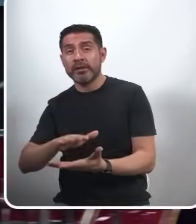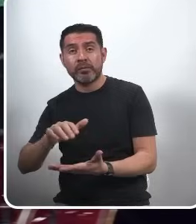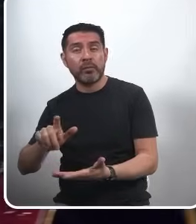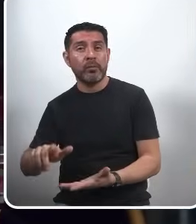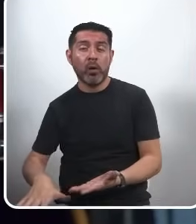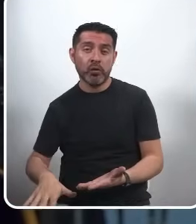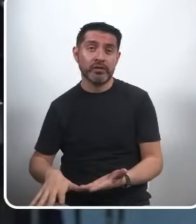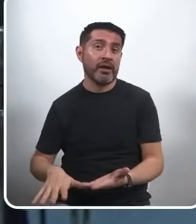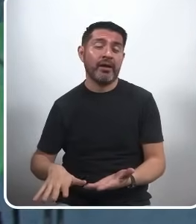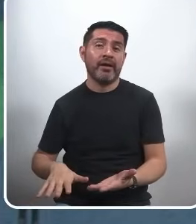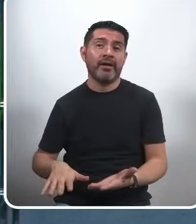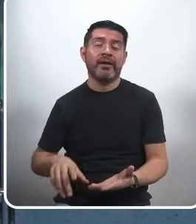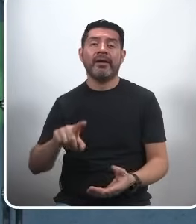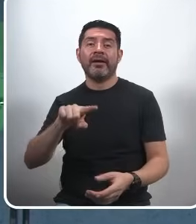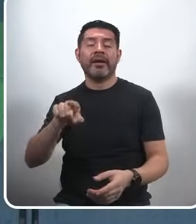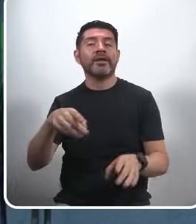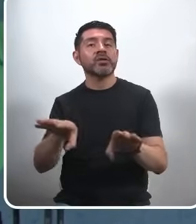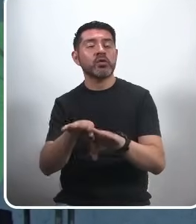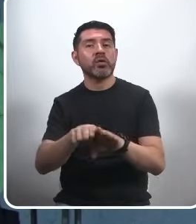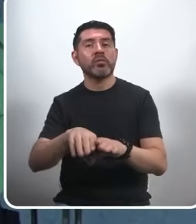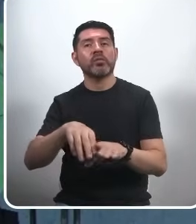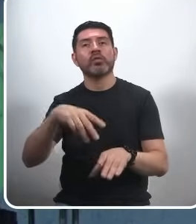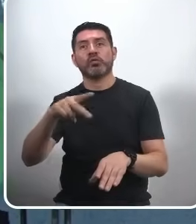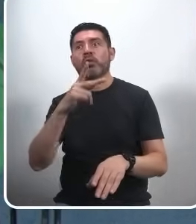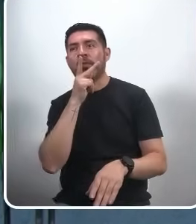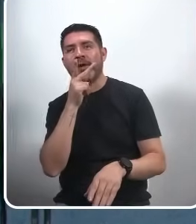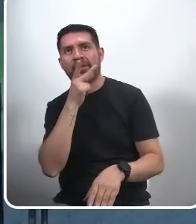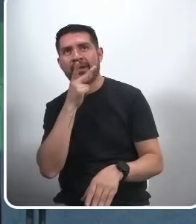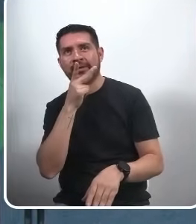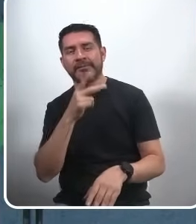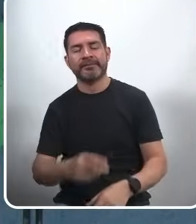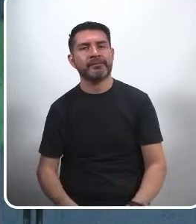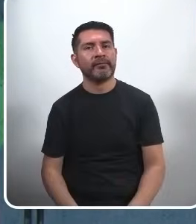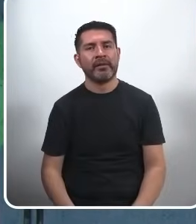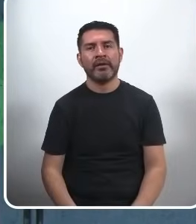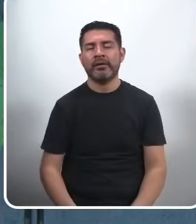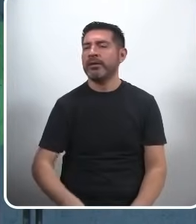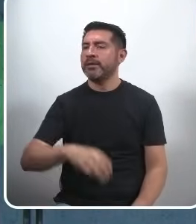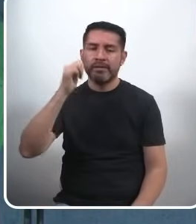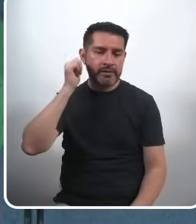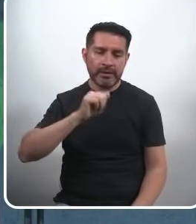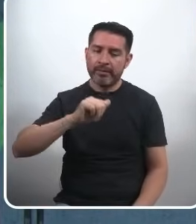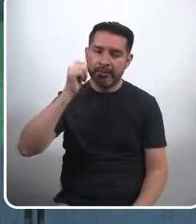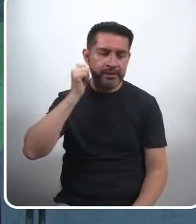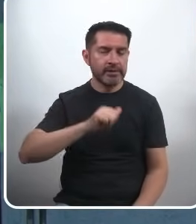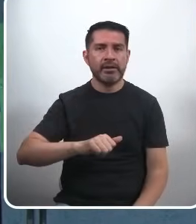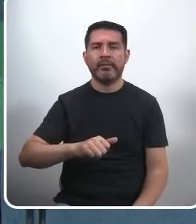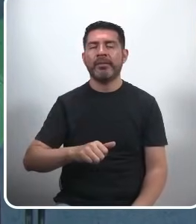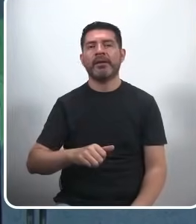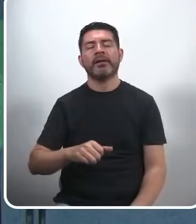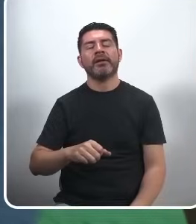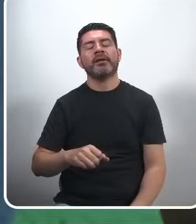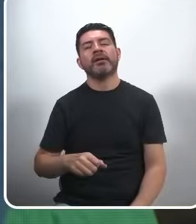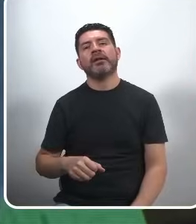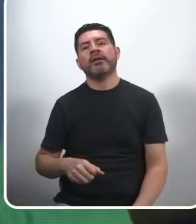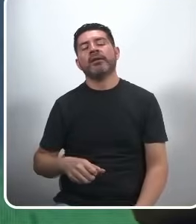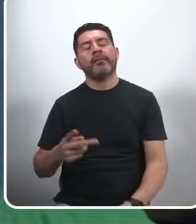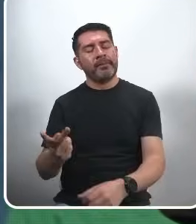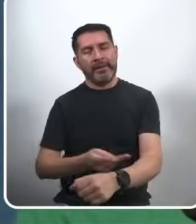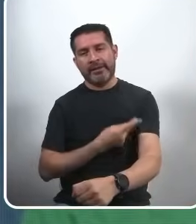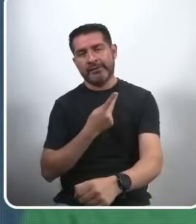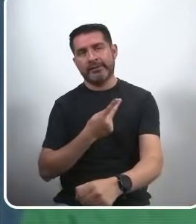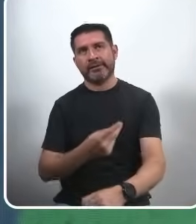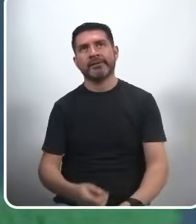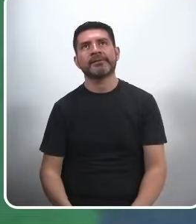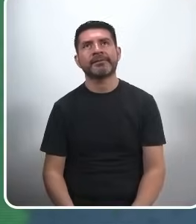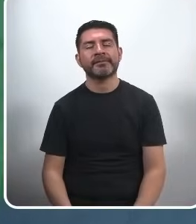Entonces, ¿quieres romper el ciclo externo? Tienes que sanar la ofensa interna. ¿Sí? Entonces,